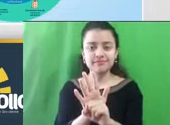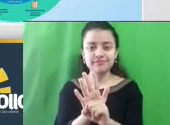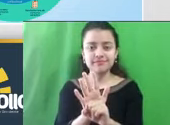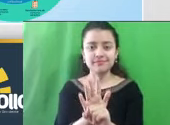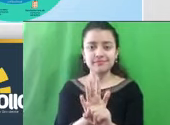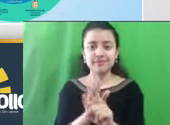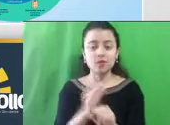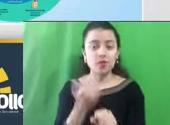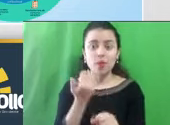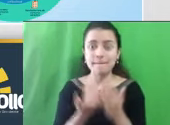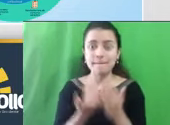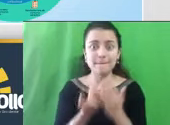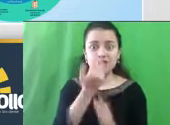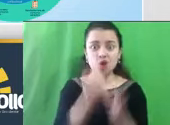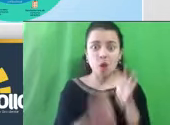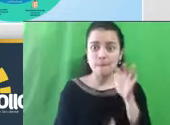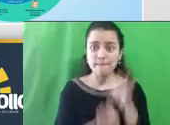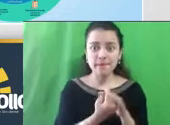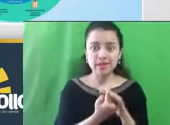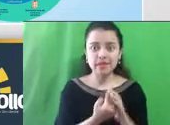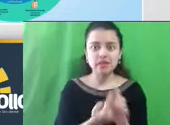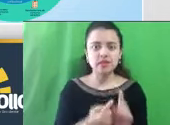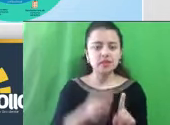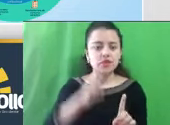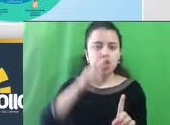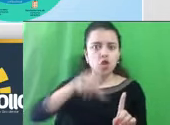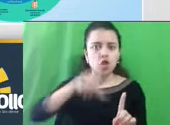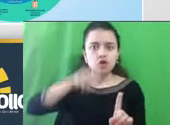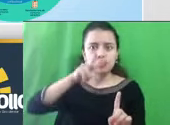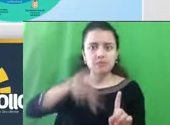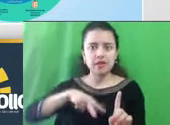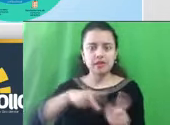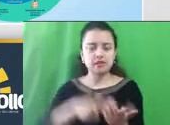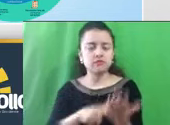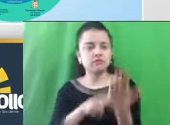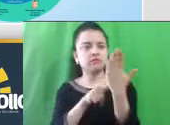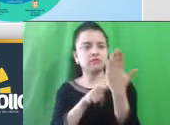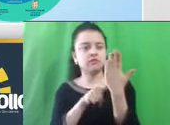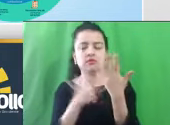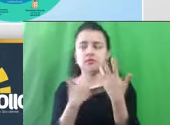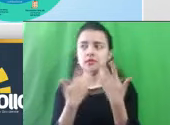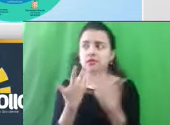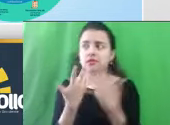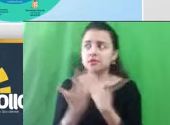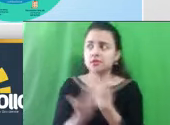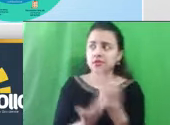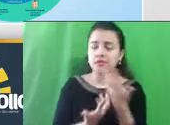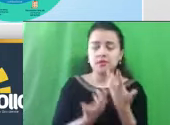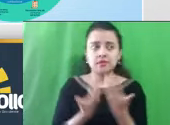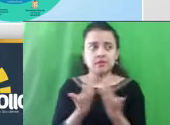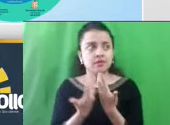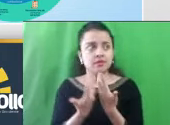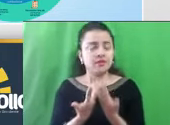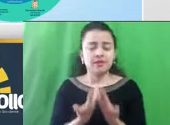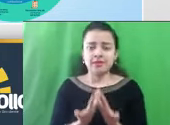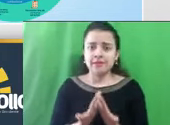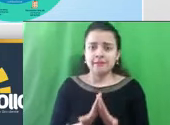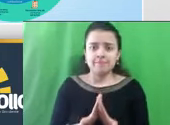de iniciar esta vigencia. Cuando tuvimos la pandemia, como el doctor Freddy nos comentaba, nos vimos obligados a